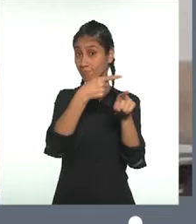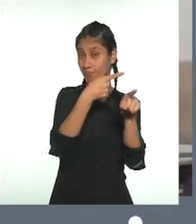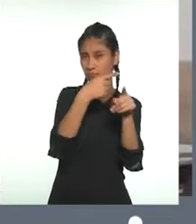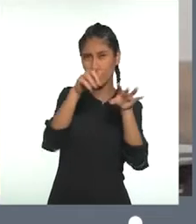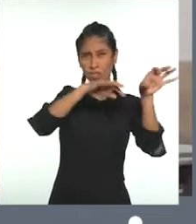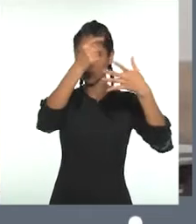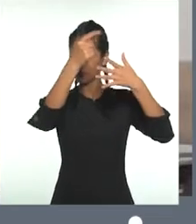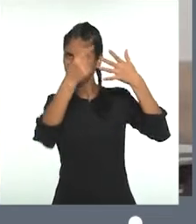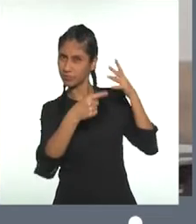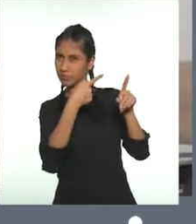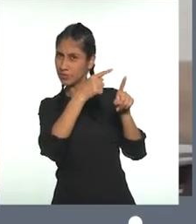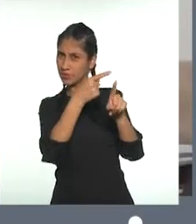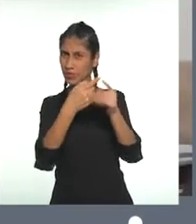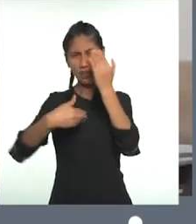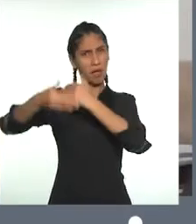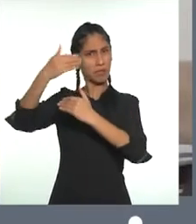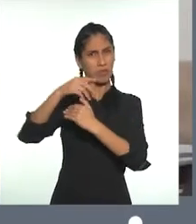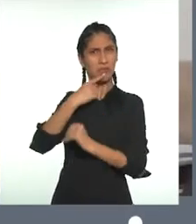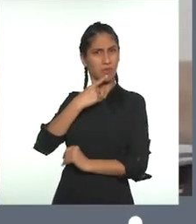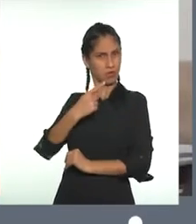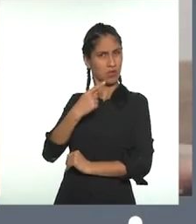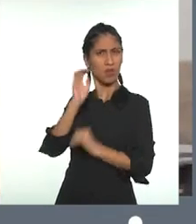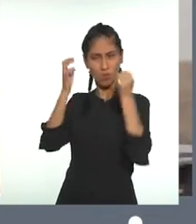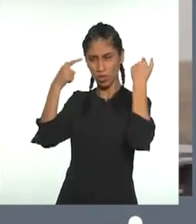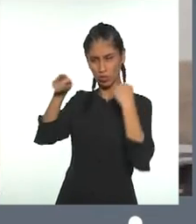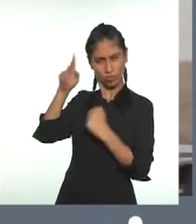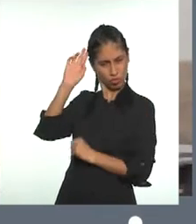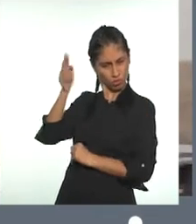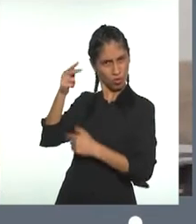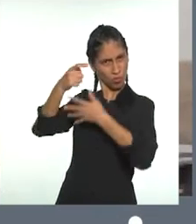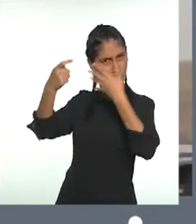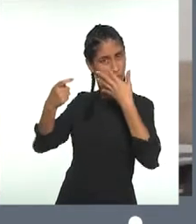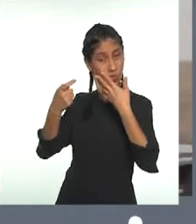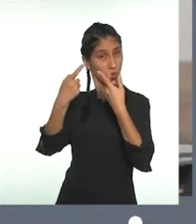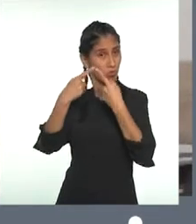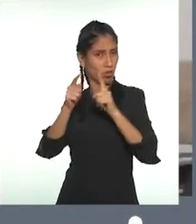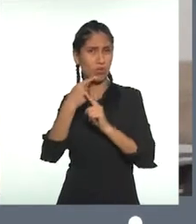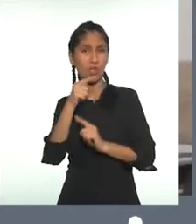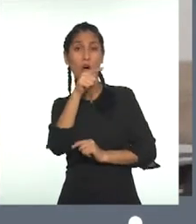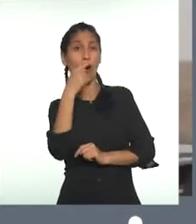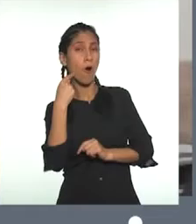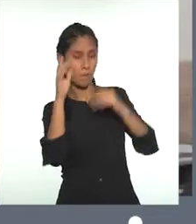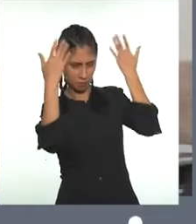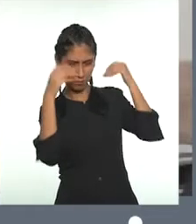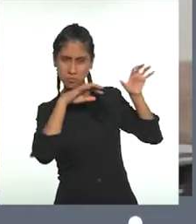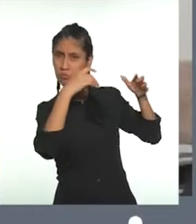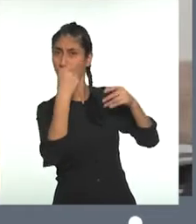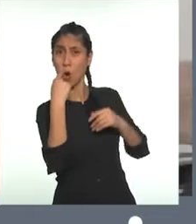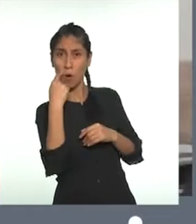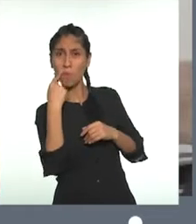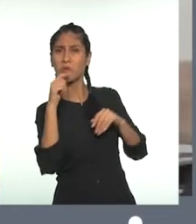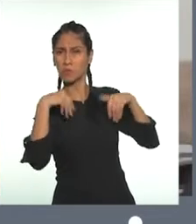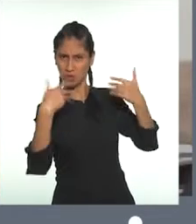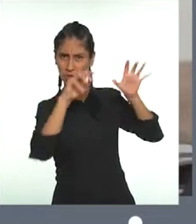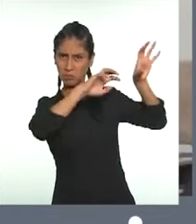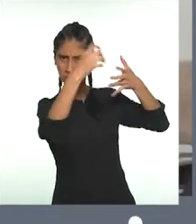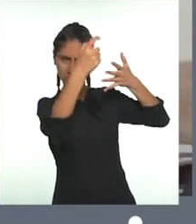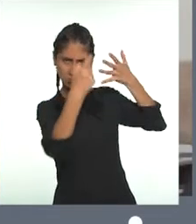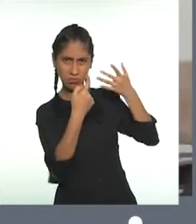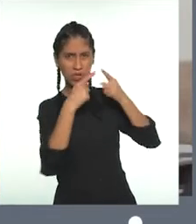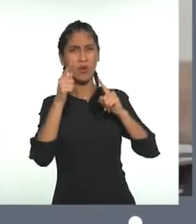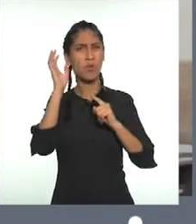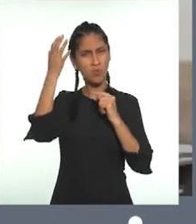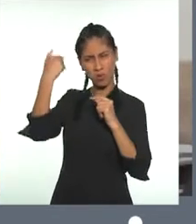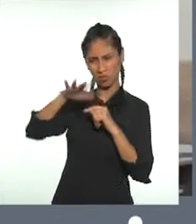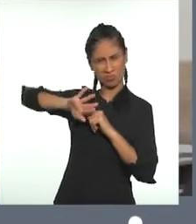ámbitos que antiguamente estaban reservados exclusivamente para los varones, lo cual hacía de nuestra sociedad peruana